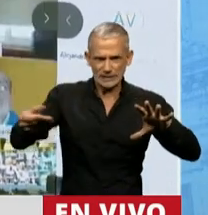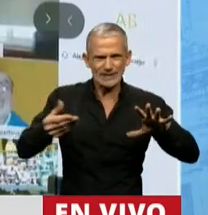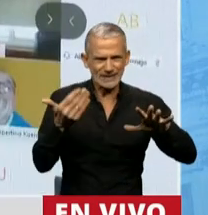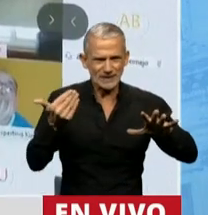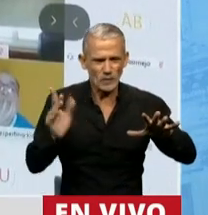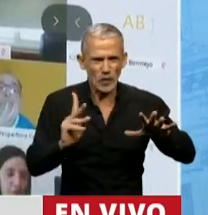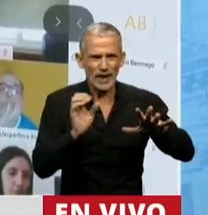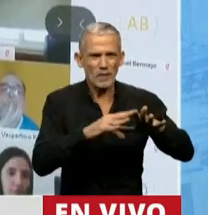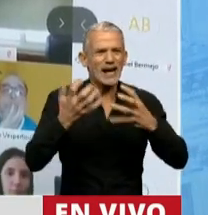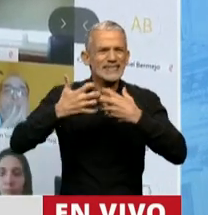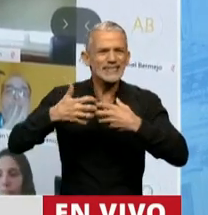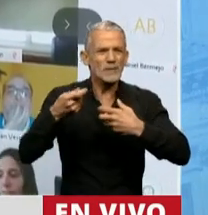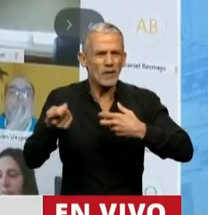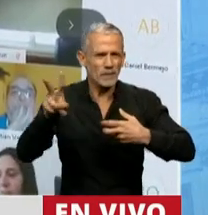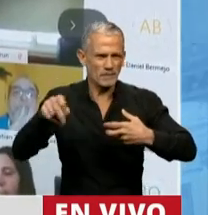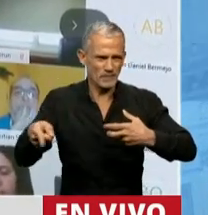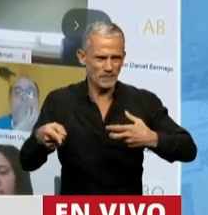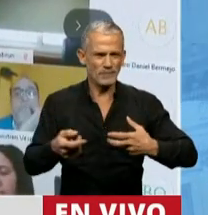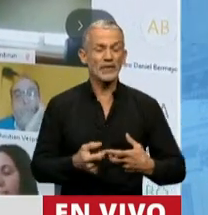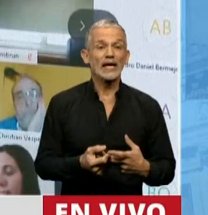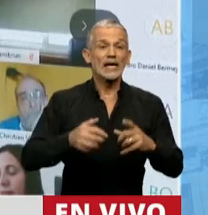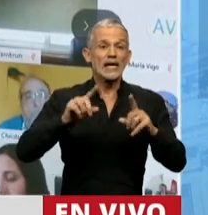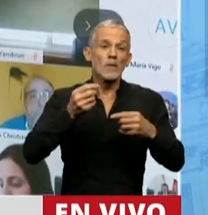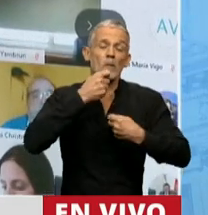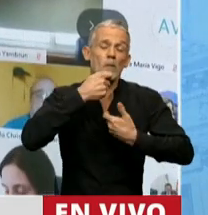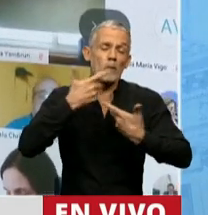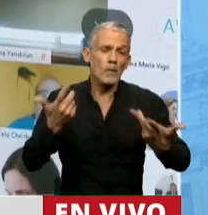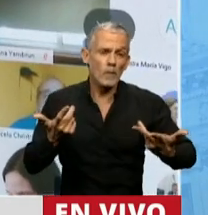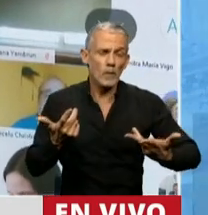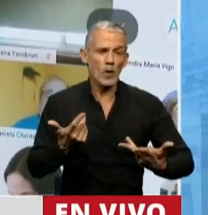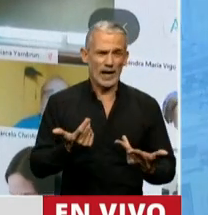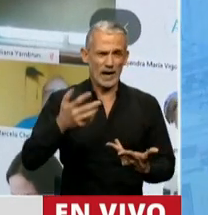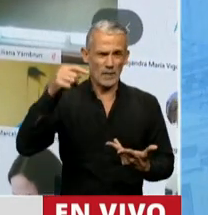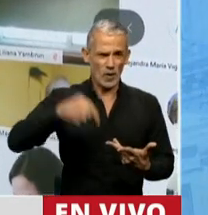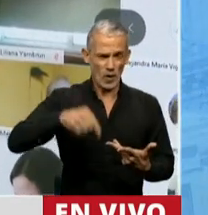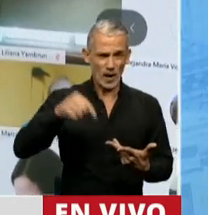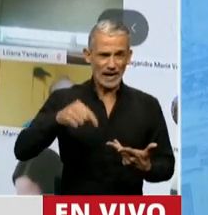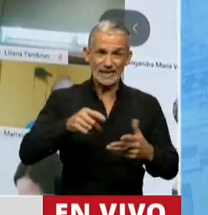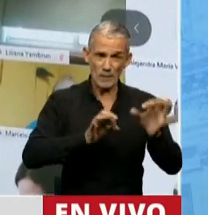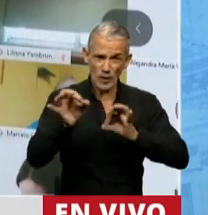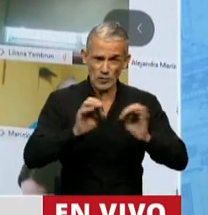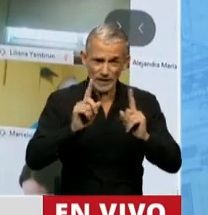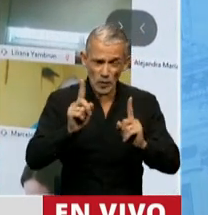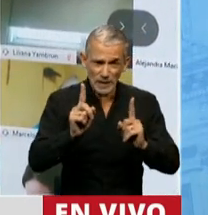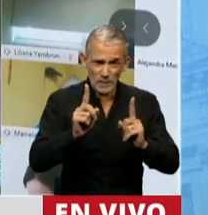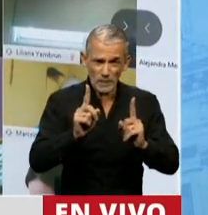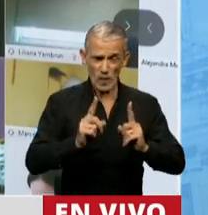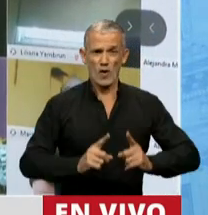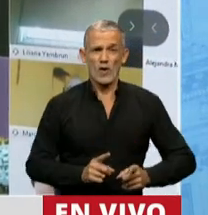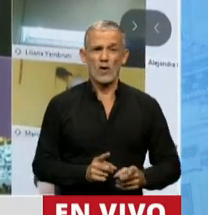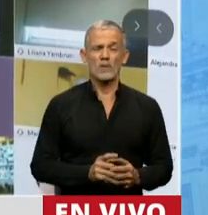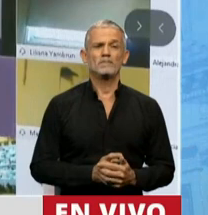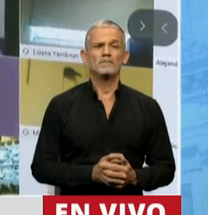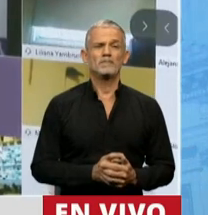conjunto del sistema previsional. Como puede ser la que en este mismo proyecto